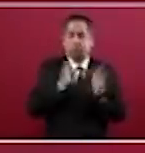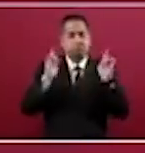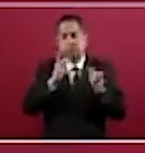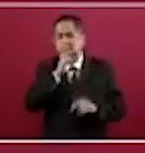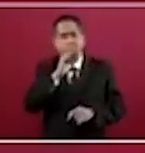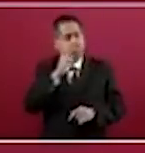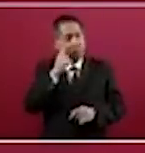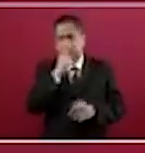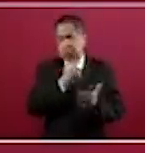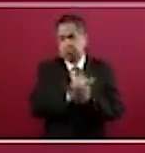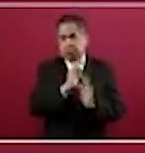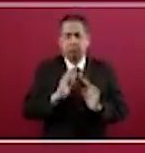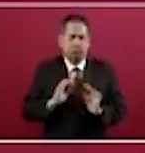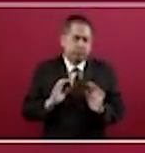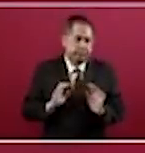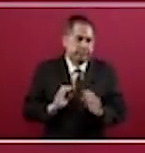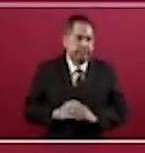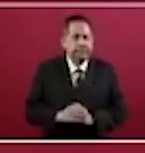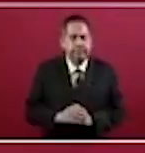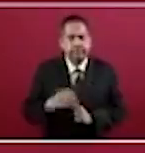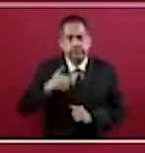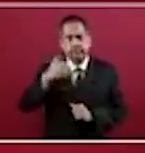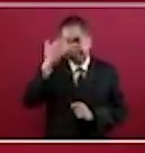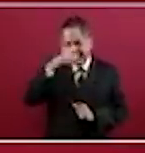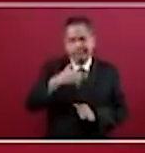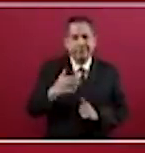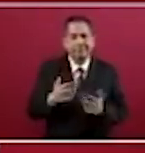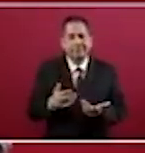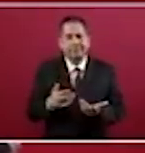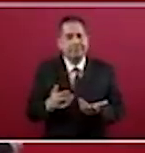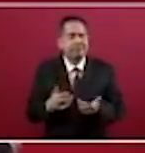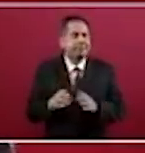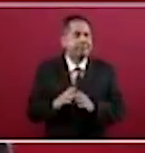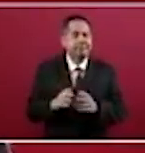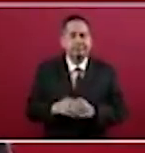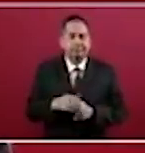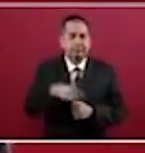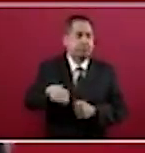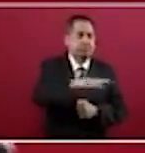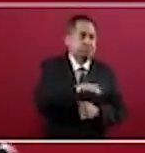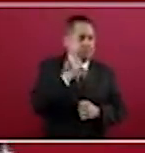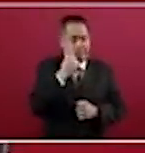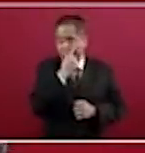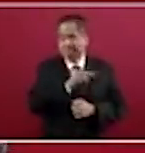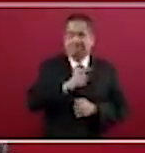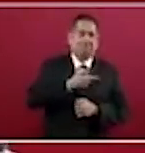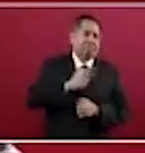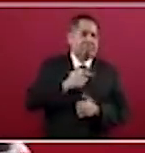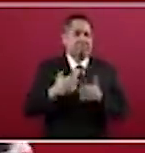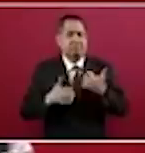libremente. Yo sé que esto no les ha gustado.